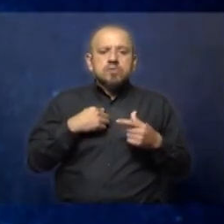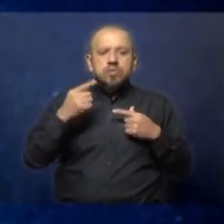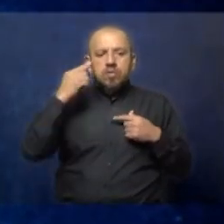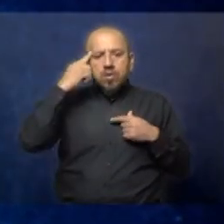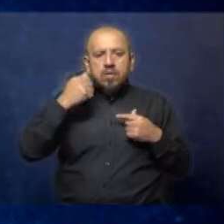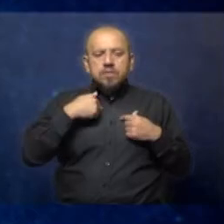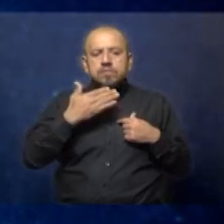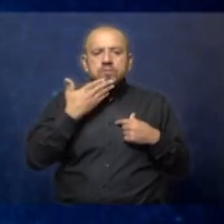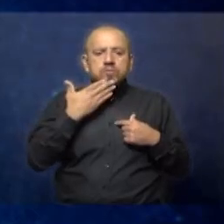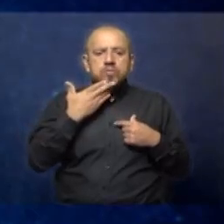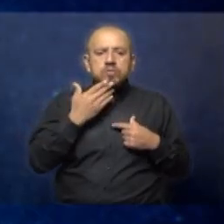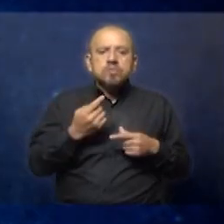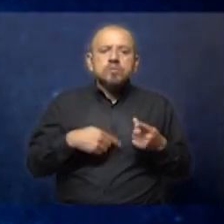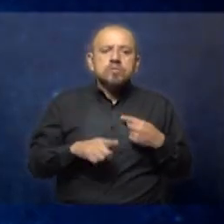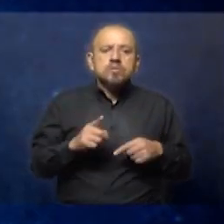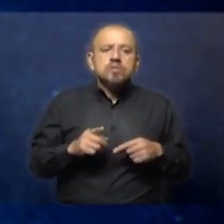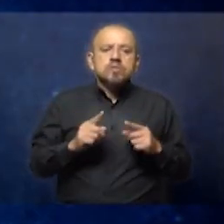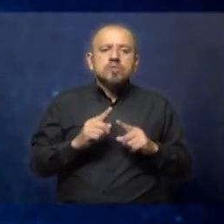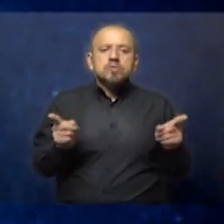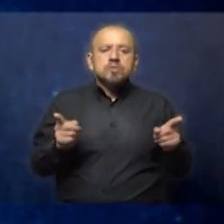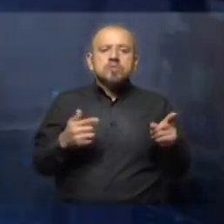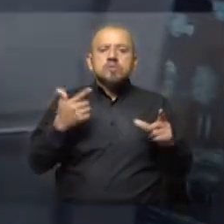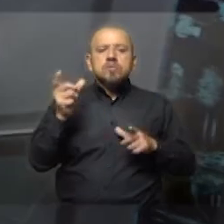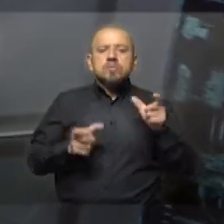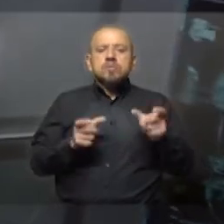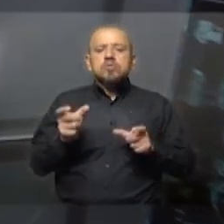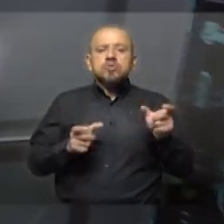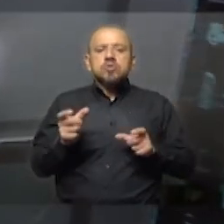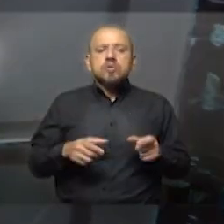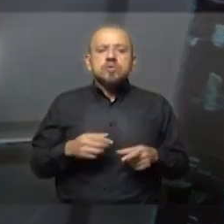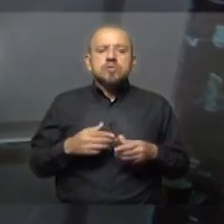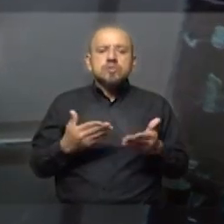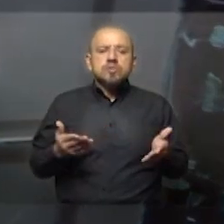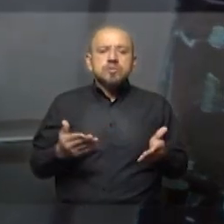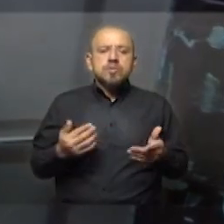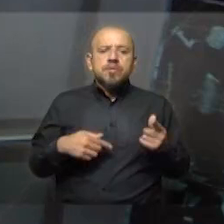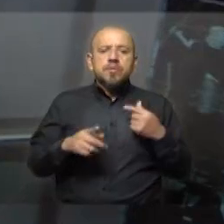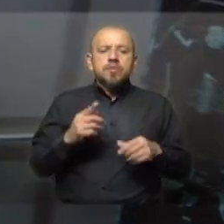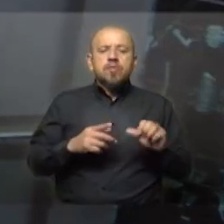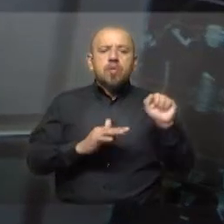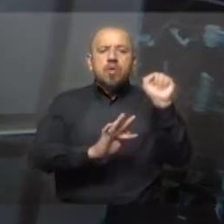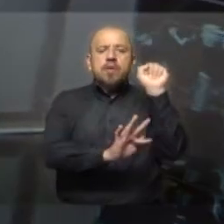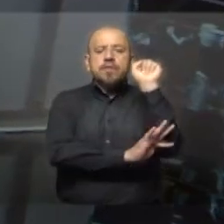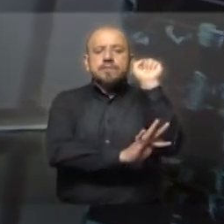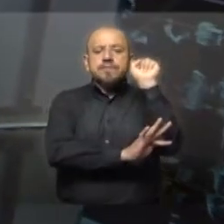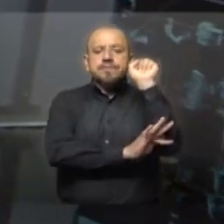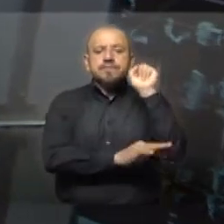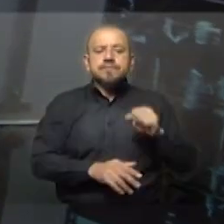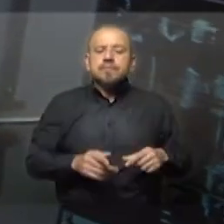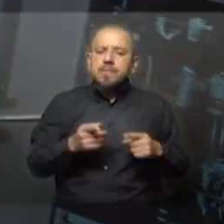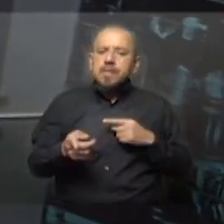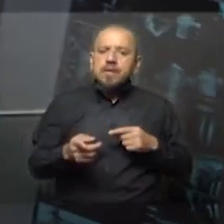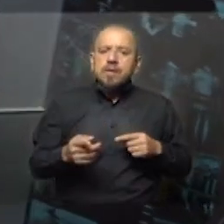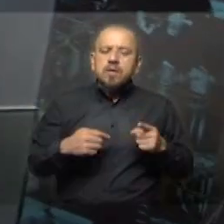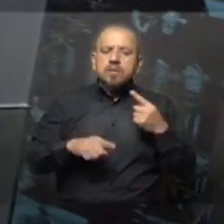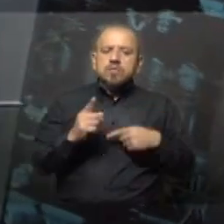mis propias dudas pero mis propias dudas no tienen que ver con las personas sino que tiene que ver con que el feminismo Busca deshacer